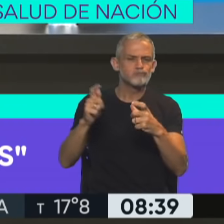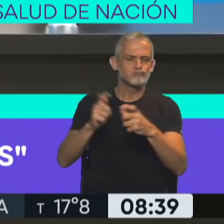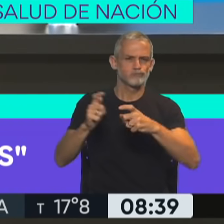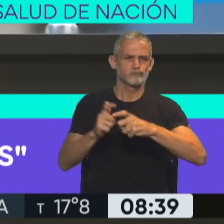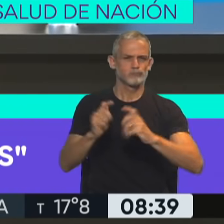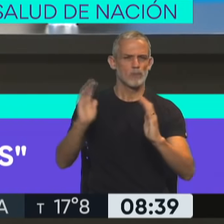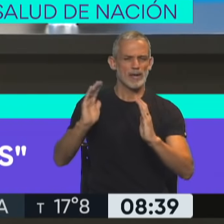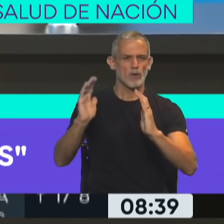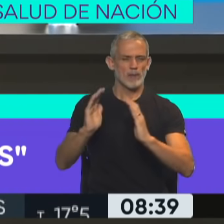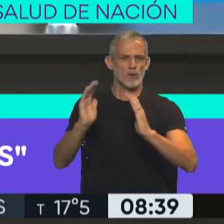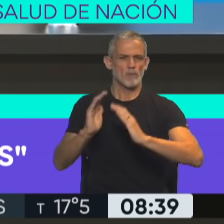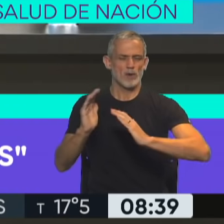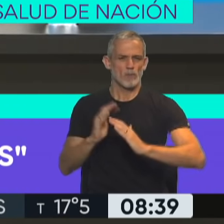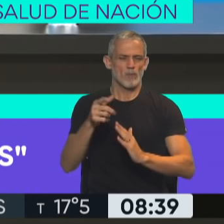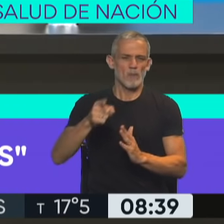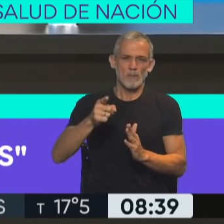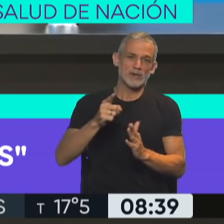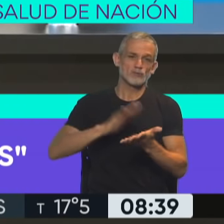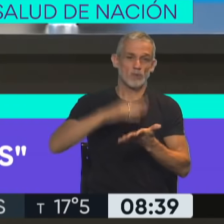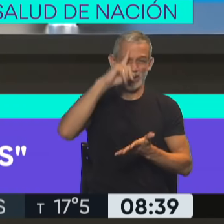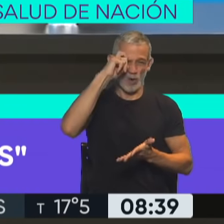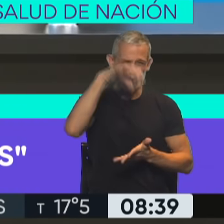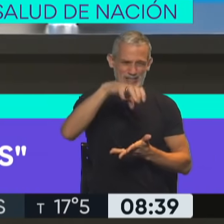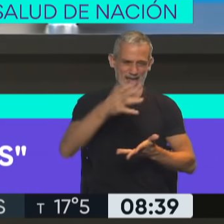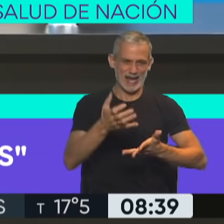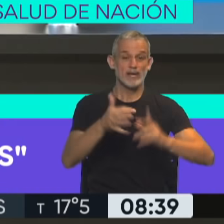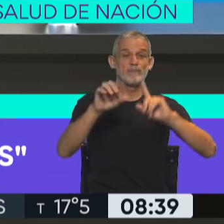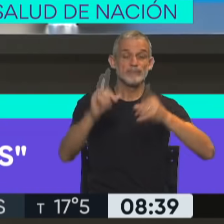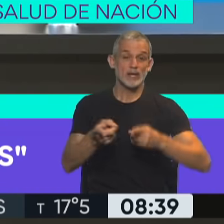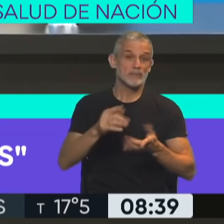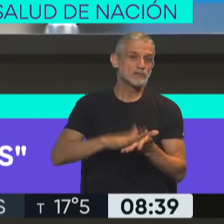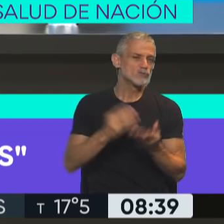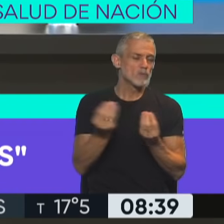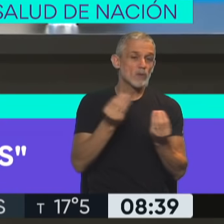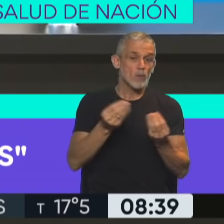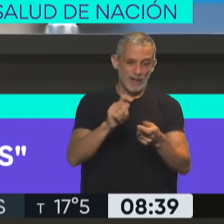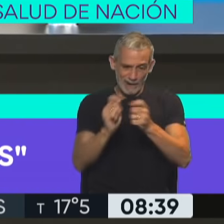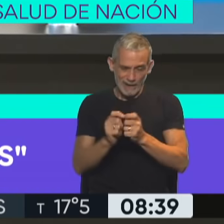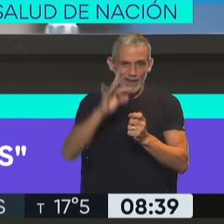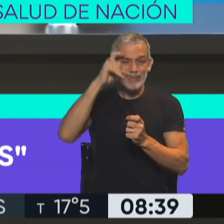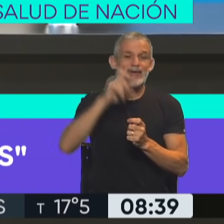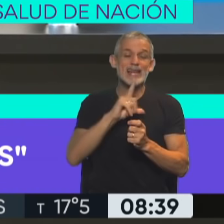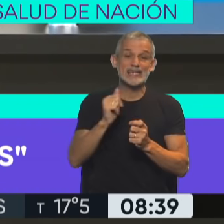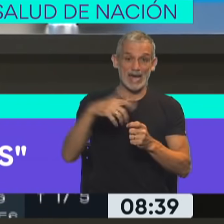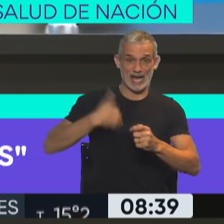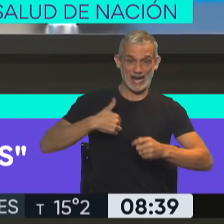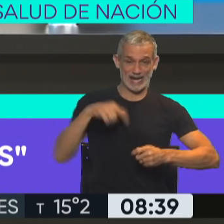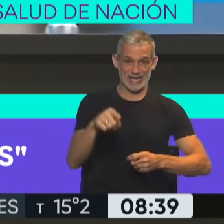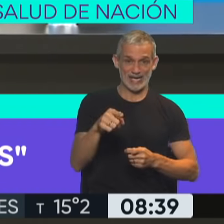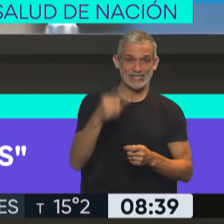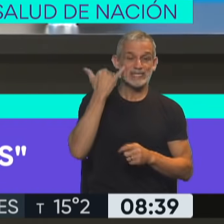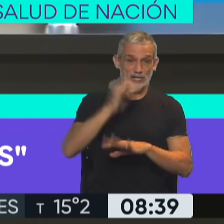disminución sostenida de la tensión del sistema de salud. Y en relación a la variante Delta, Argentina ha